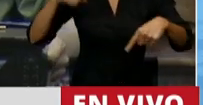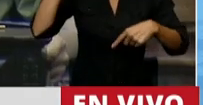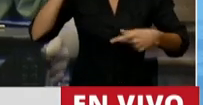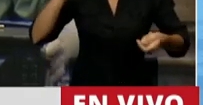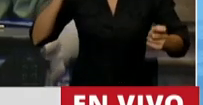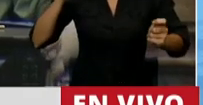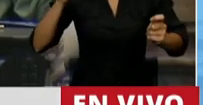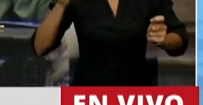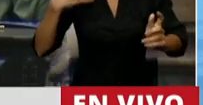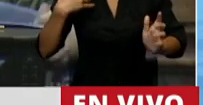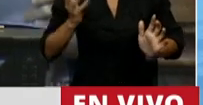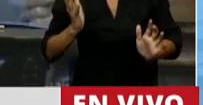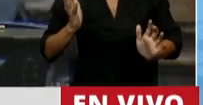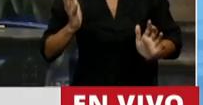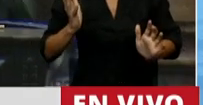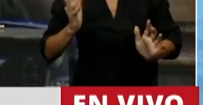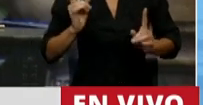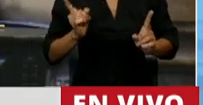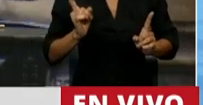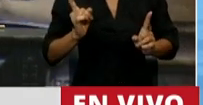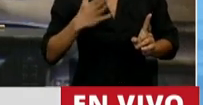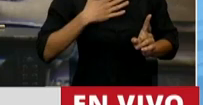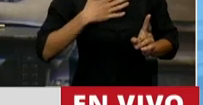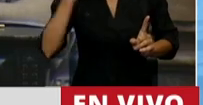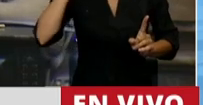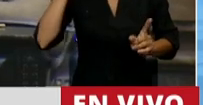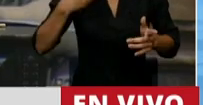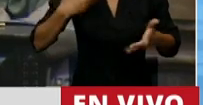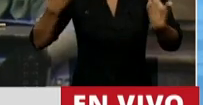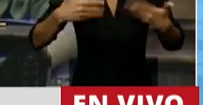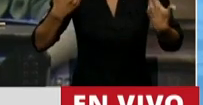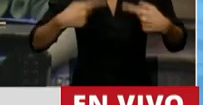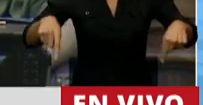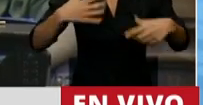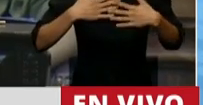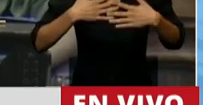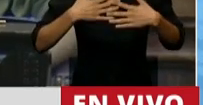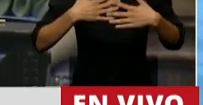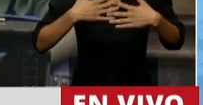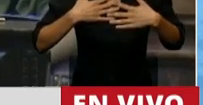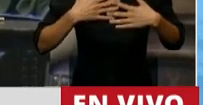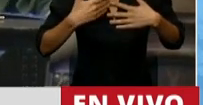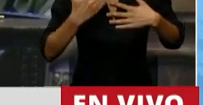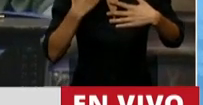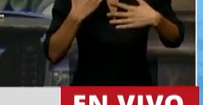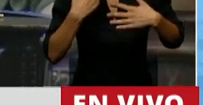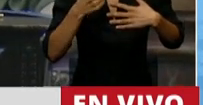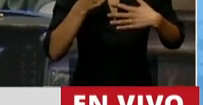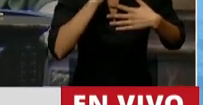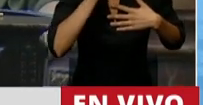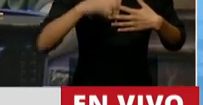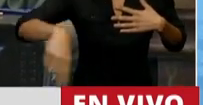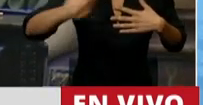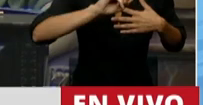no es posible, no pudo haber sido posible sin el acompañamiento de muchas mujeres, mujeres de